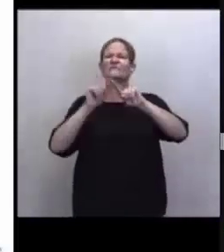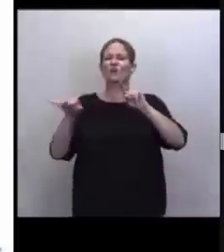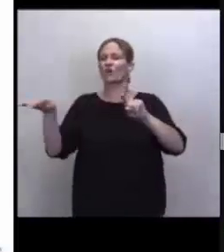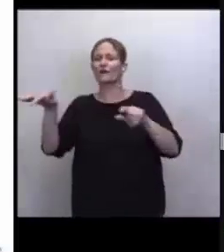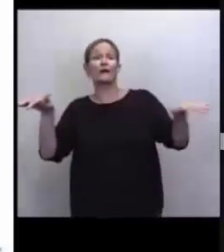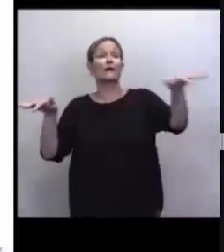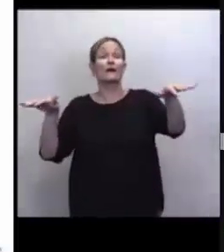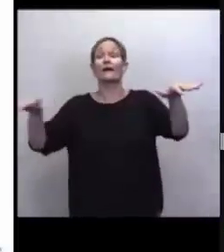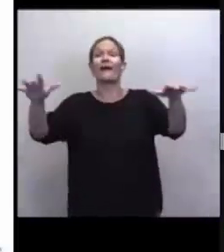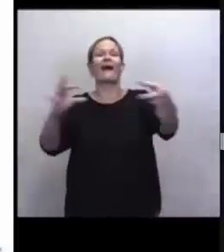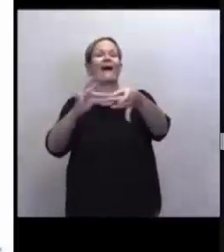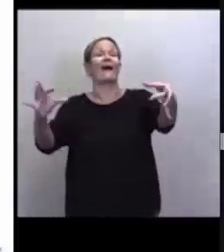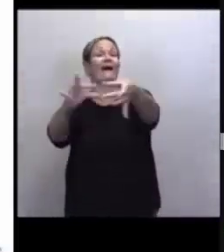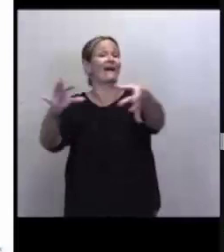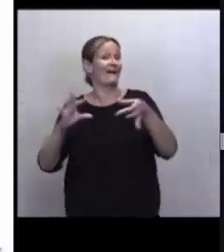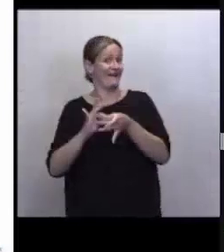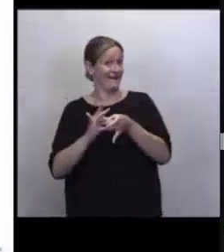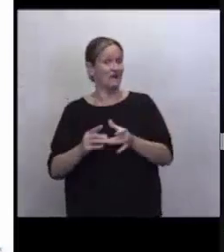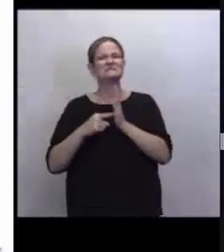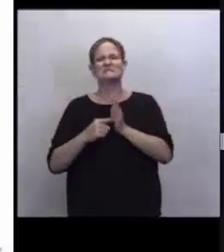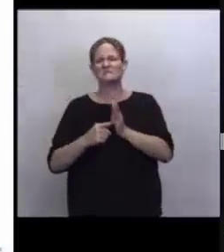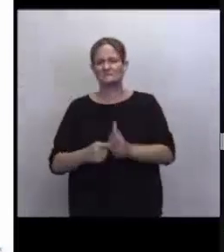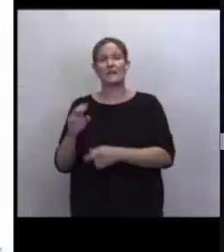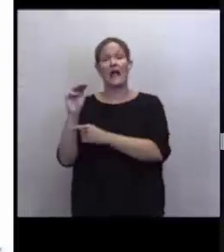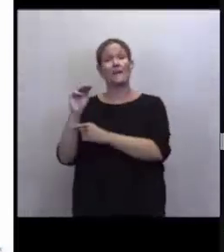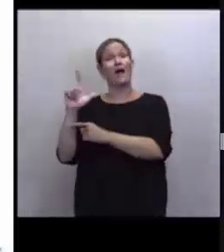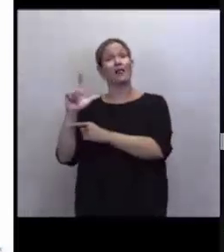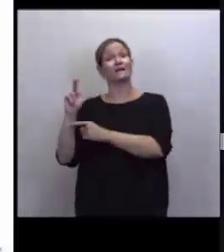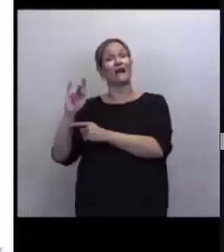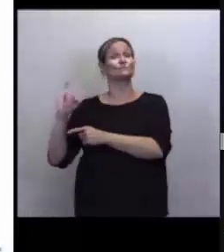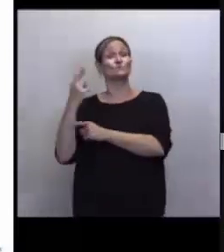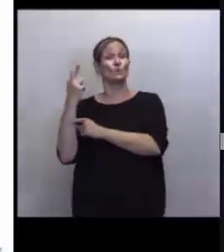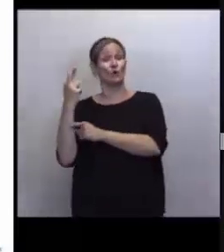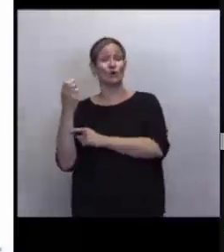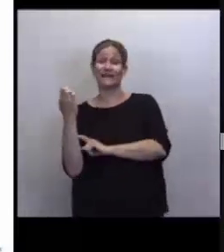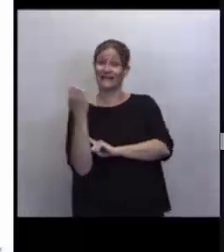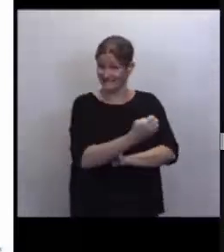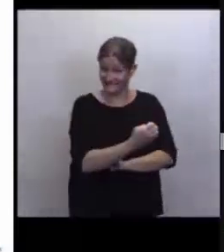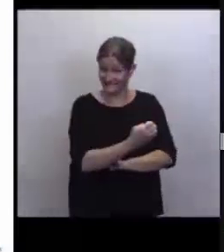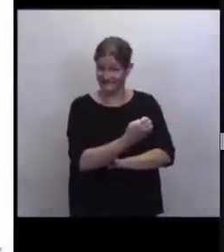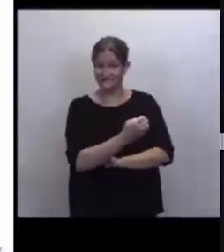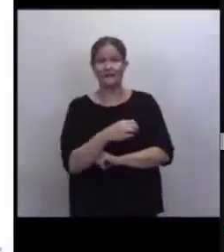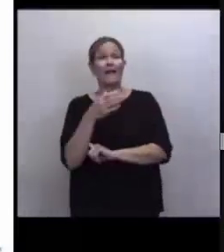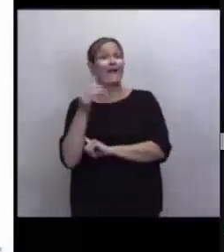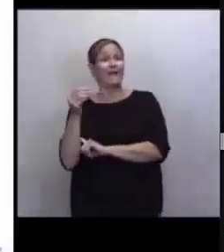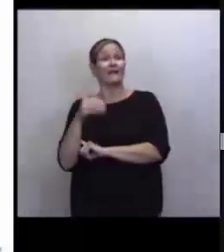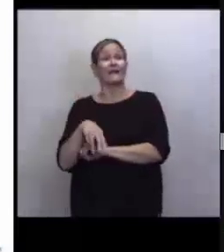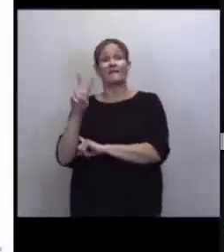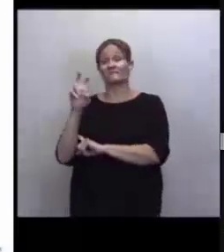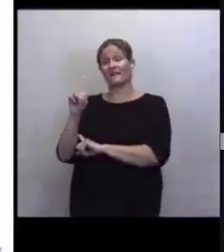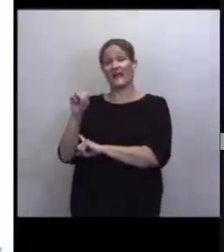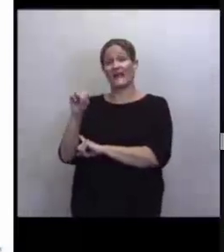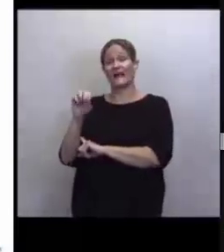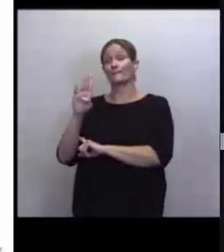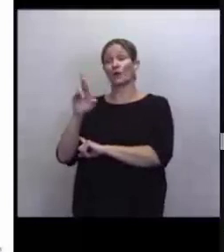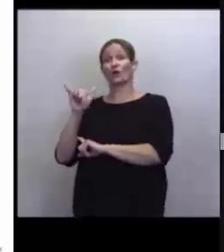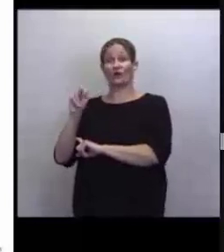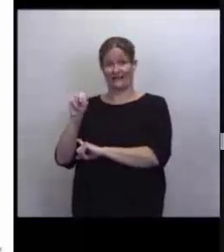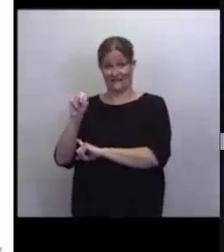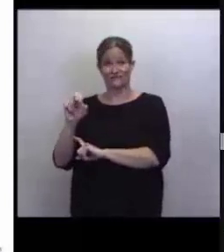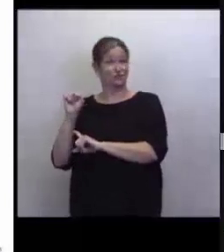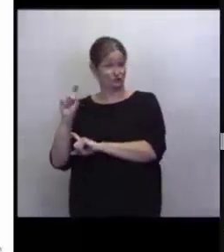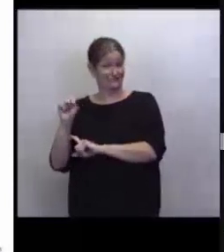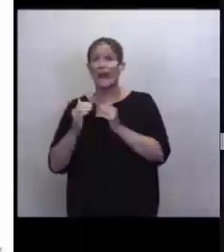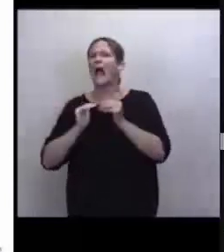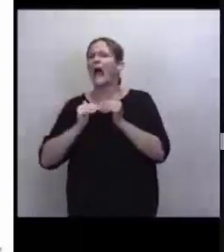I-81. También eso permitiría la creación de nuevas entradas a las vecindades, incluyendo MLK